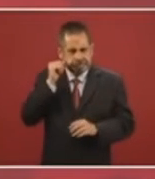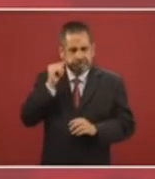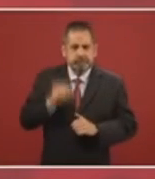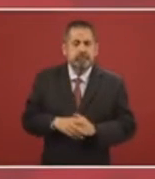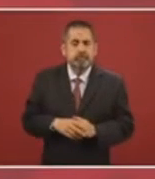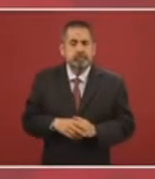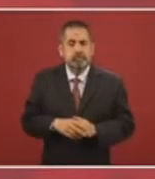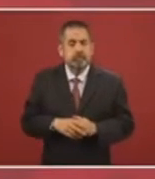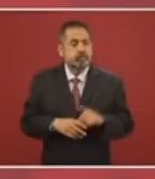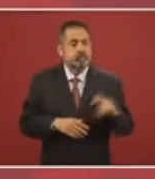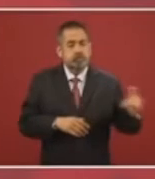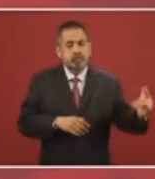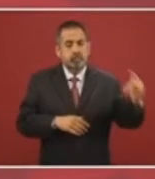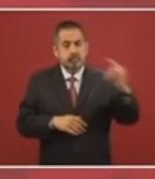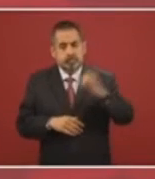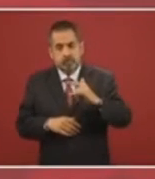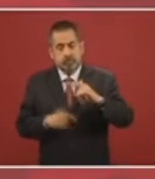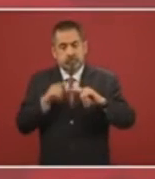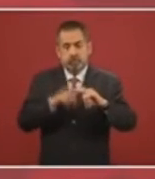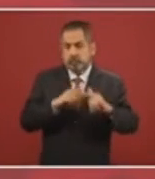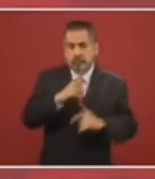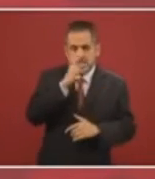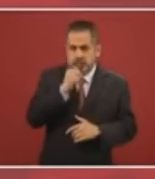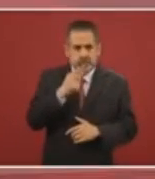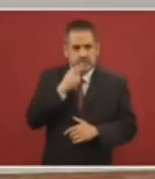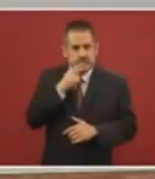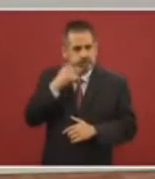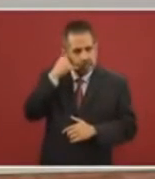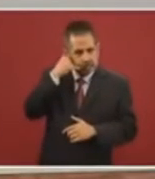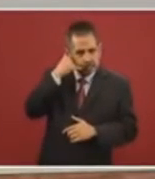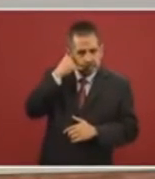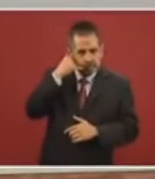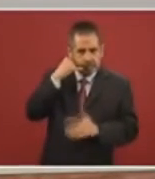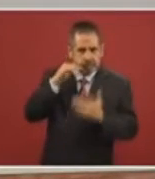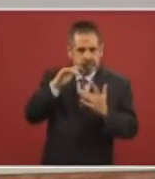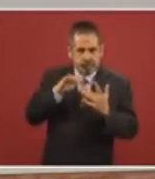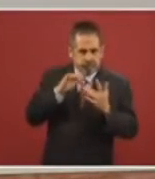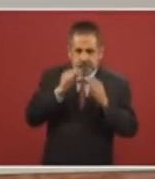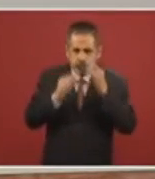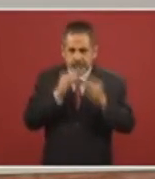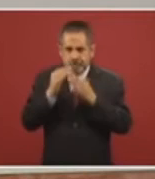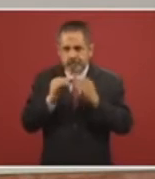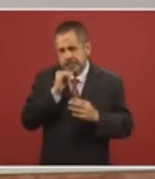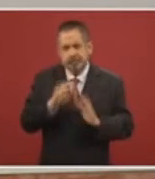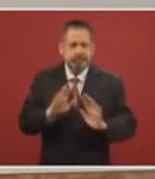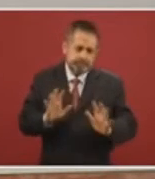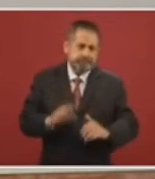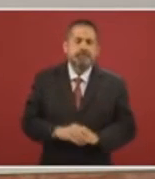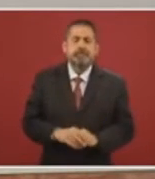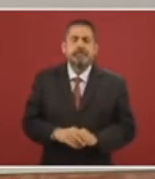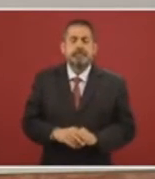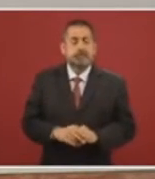en el vuelo, pues no se puede utilizar el teléfono, no llegan las noticias.